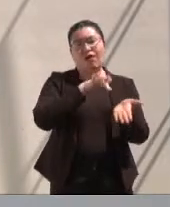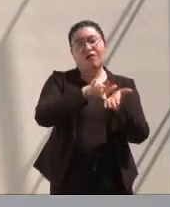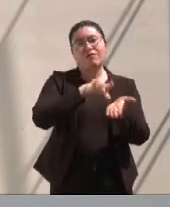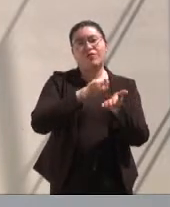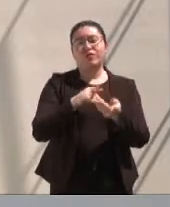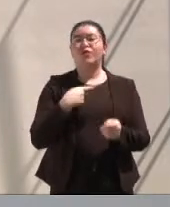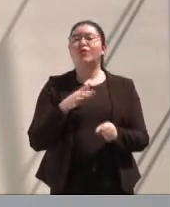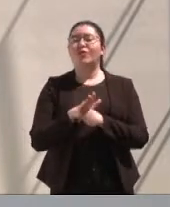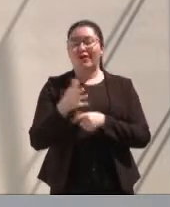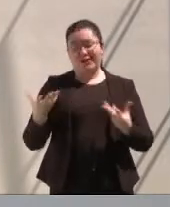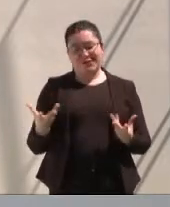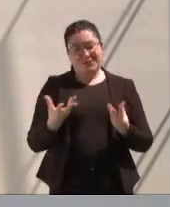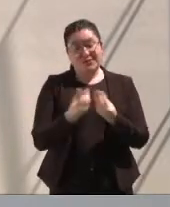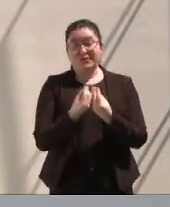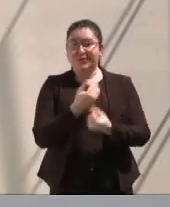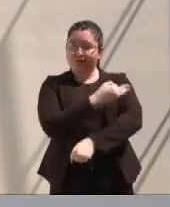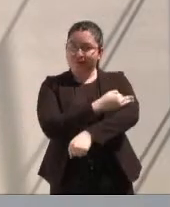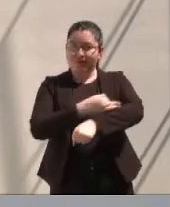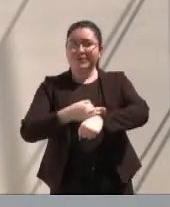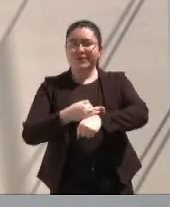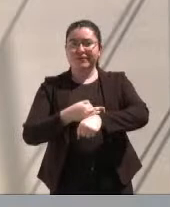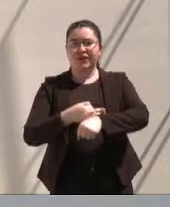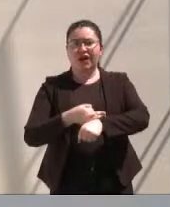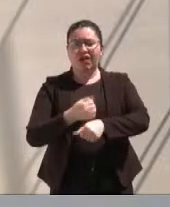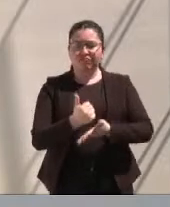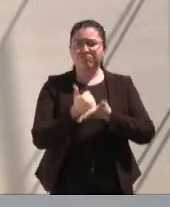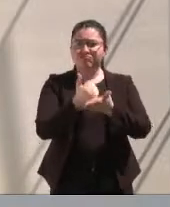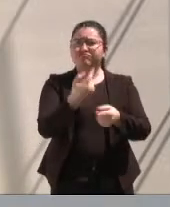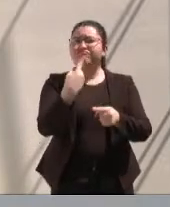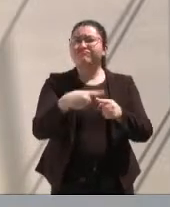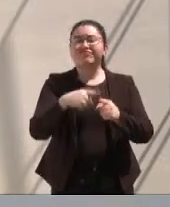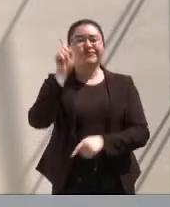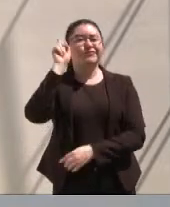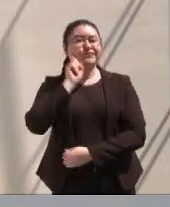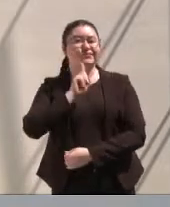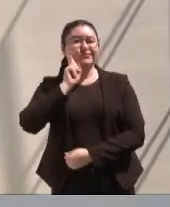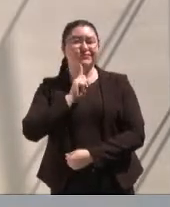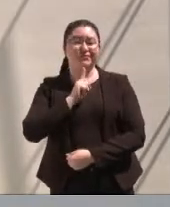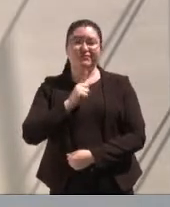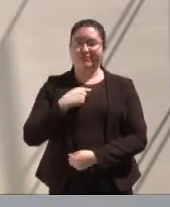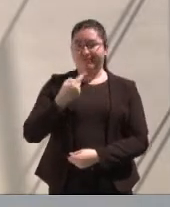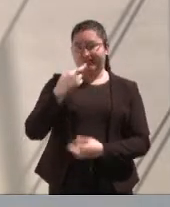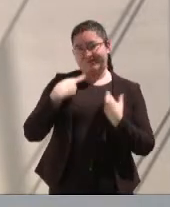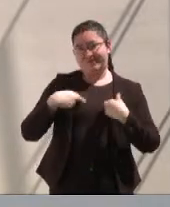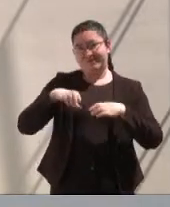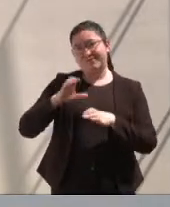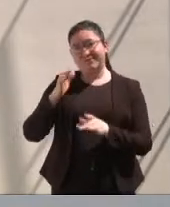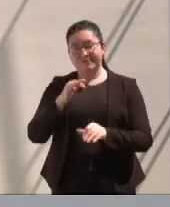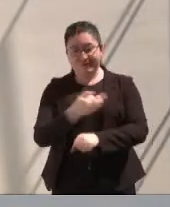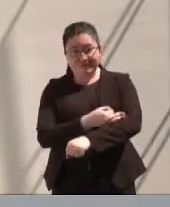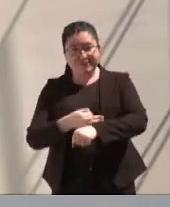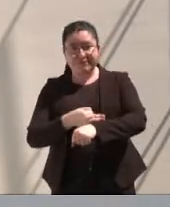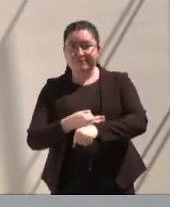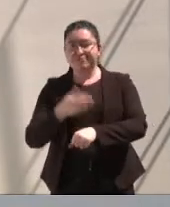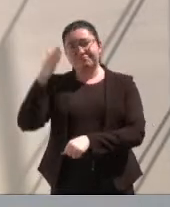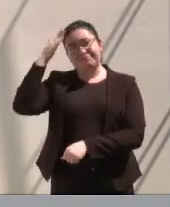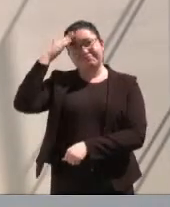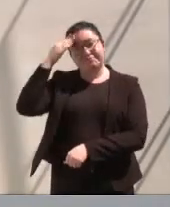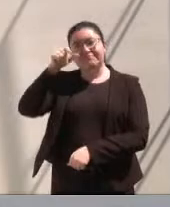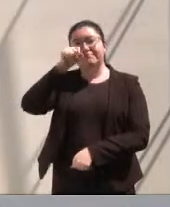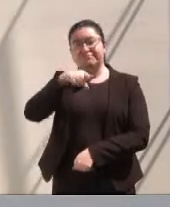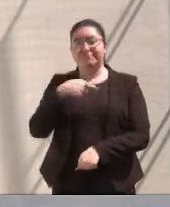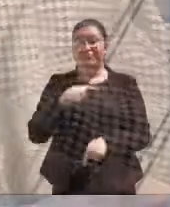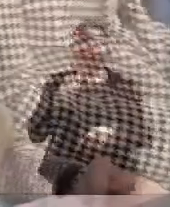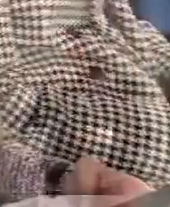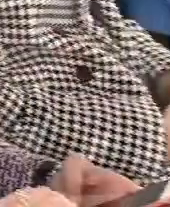programa Juntos por la Familia, que benefició principalmente a mujeres, jefas de familia y la línea de acción Fortalecimiento a la